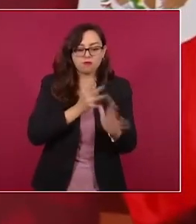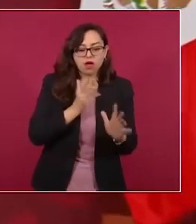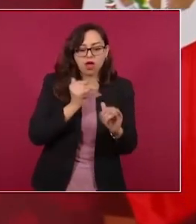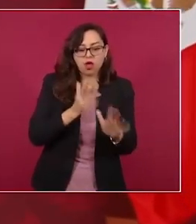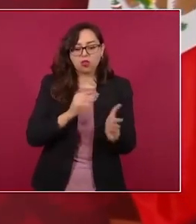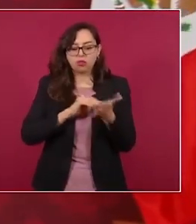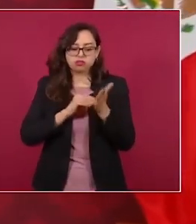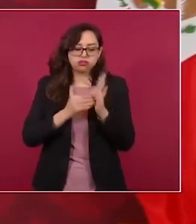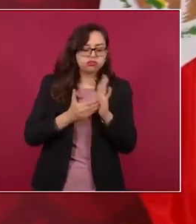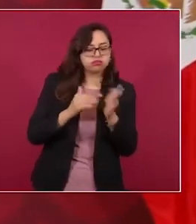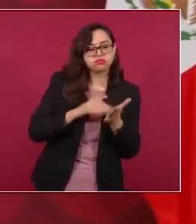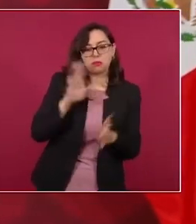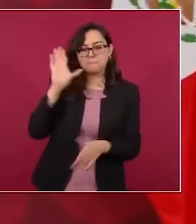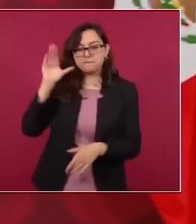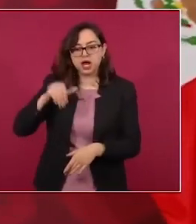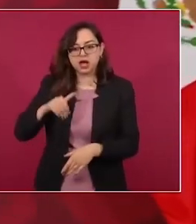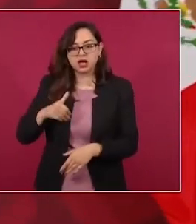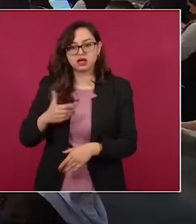trampas